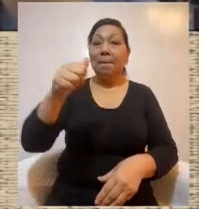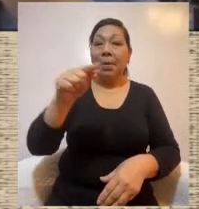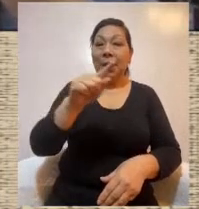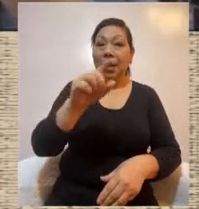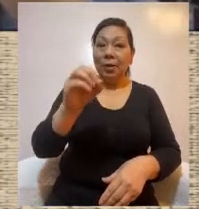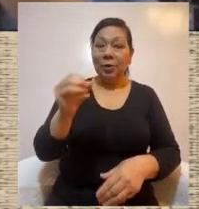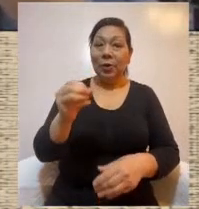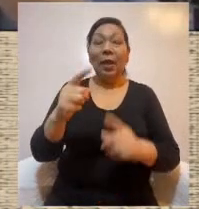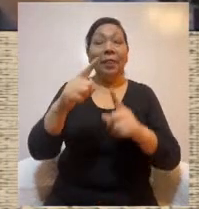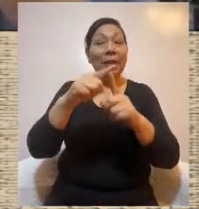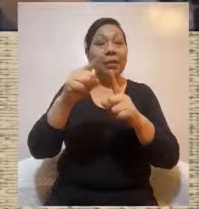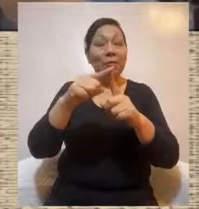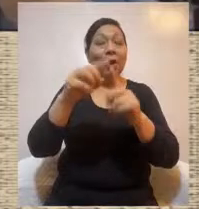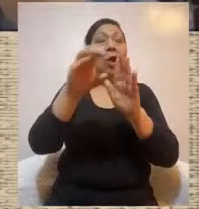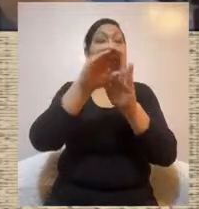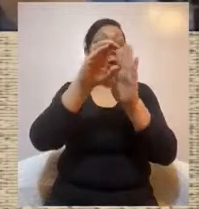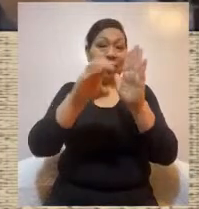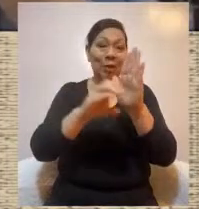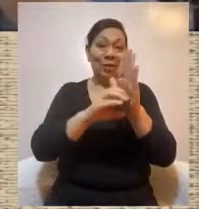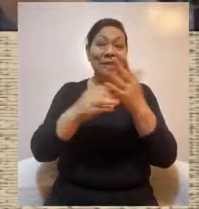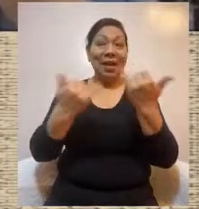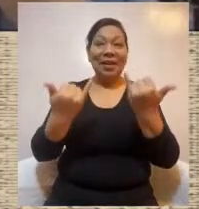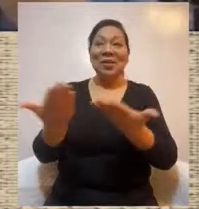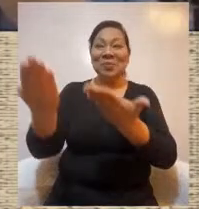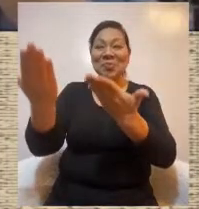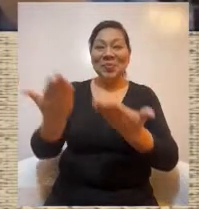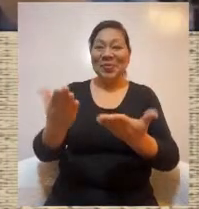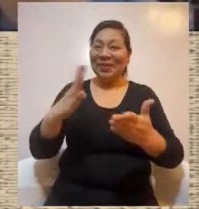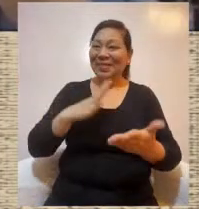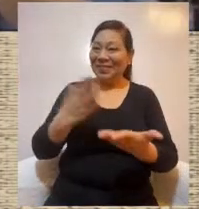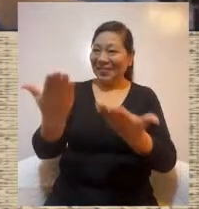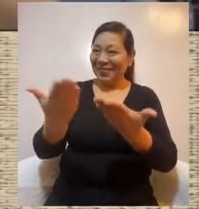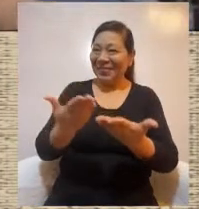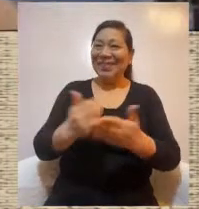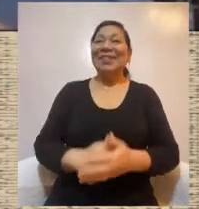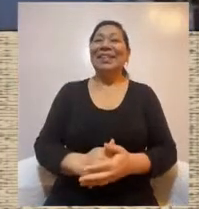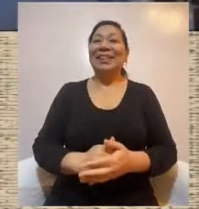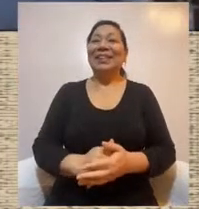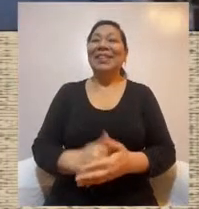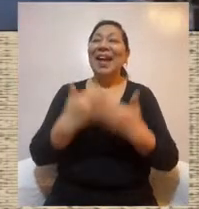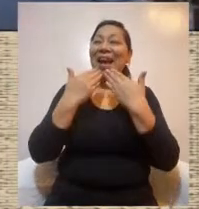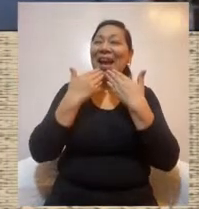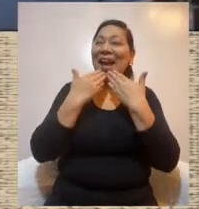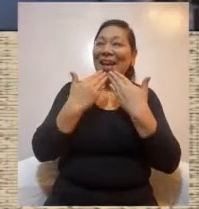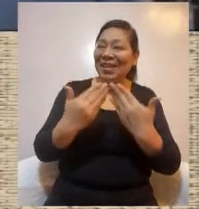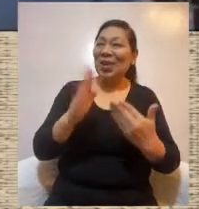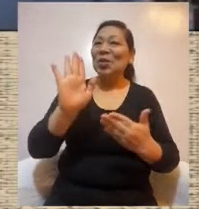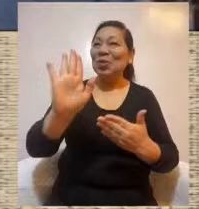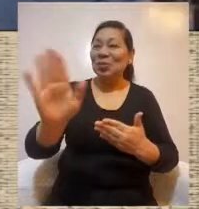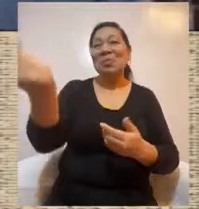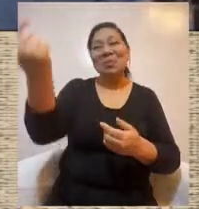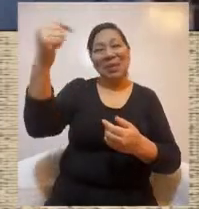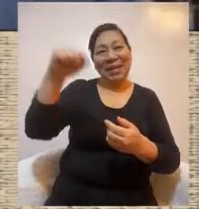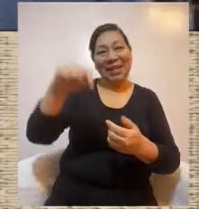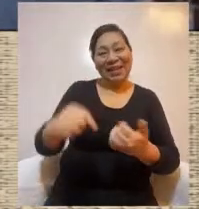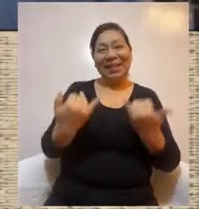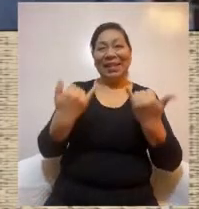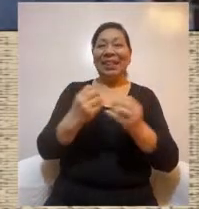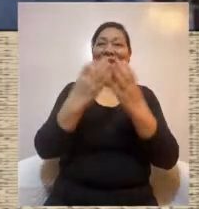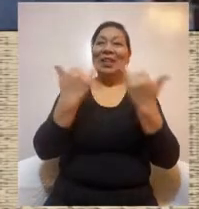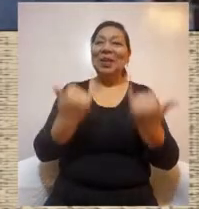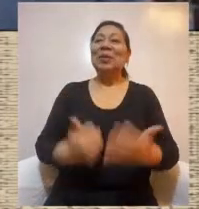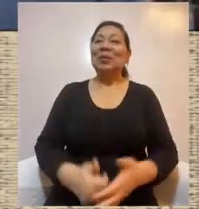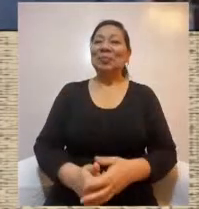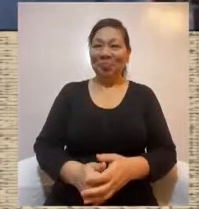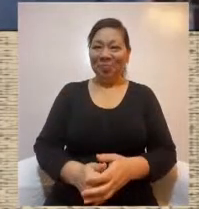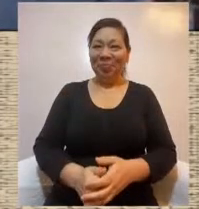asesor jurisdiccional del Tribunal Constitucional, a quien le doy una cordial bienvenida y le agradezco su participación el día